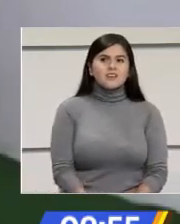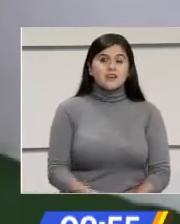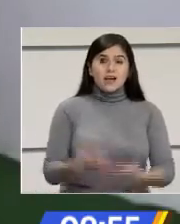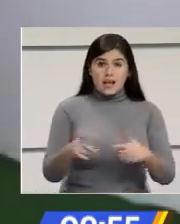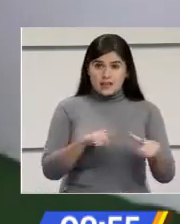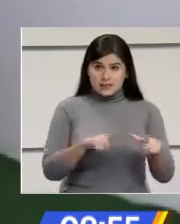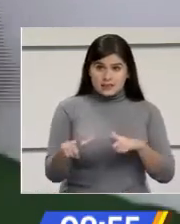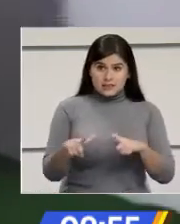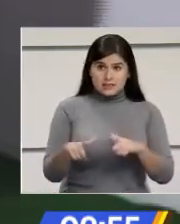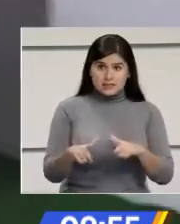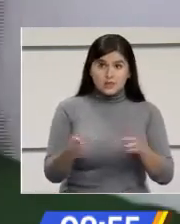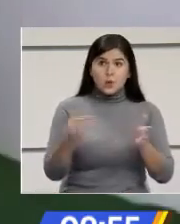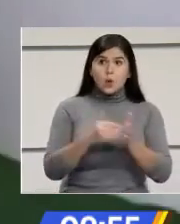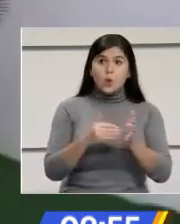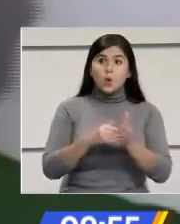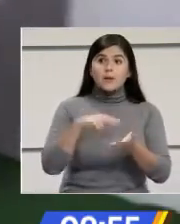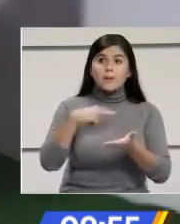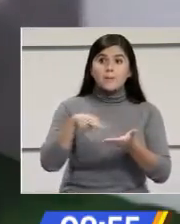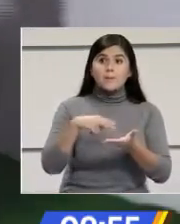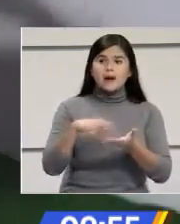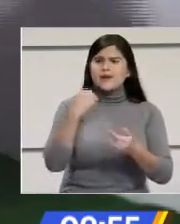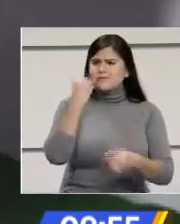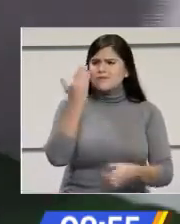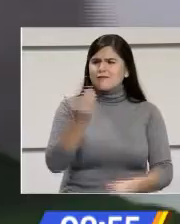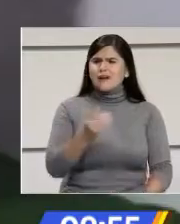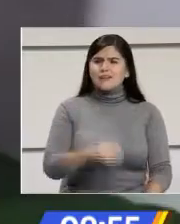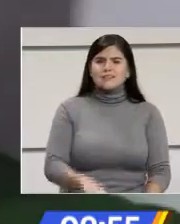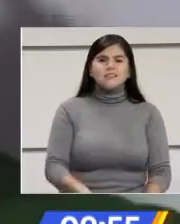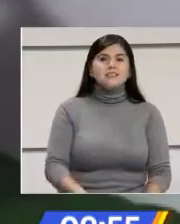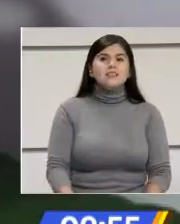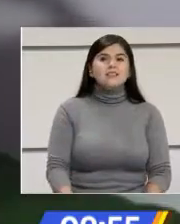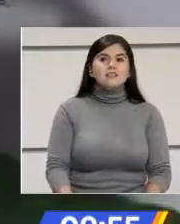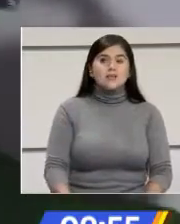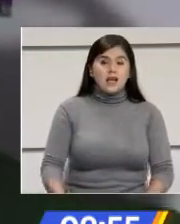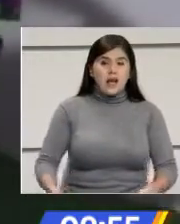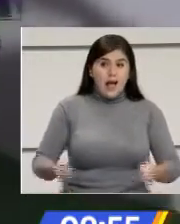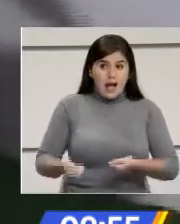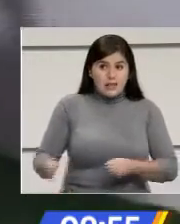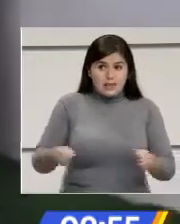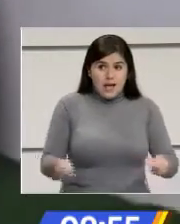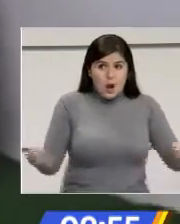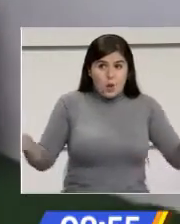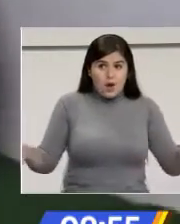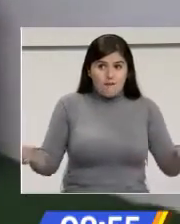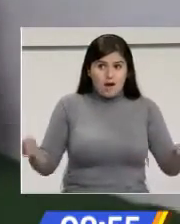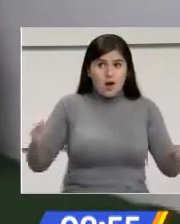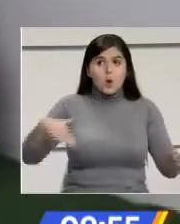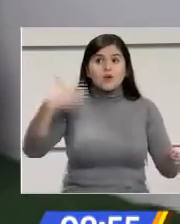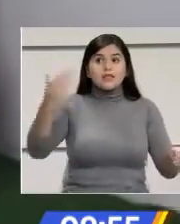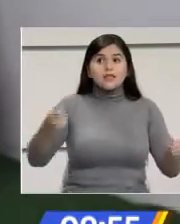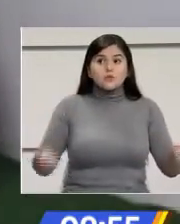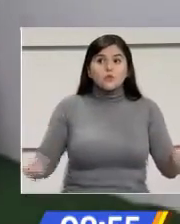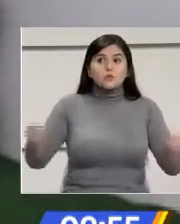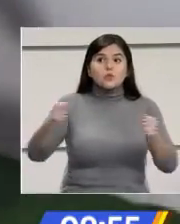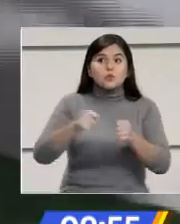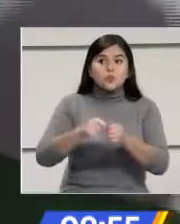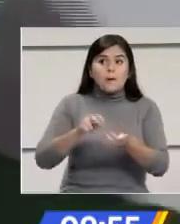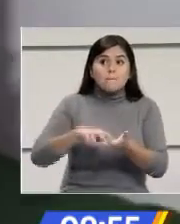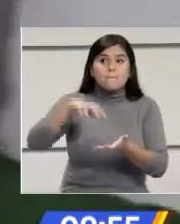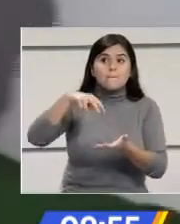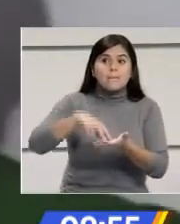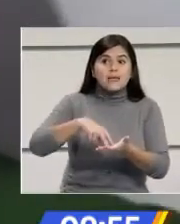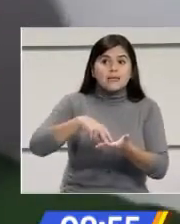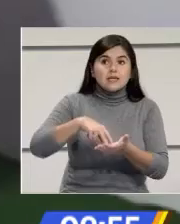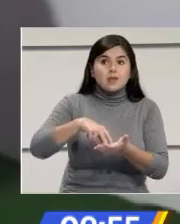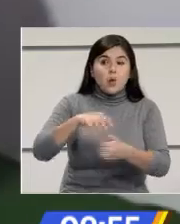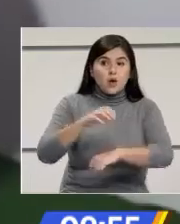Listo, vamos a ver otra vez. Facilísimo, Carolina. Sostenemos las enaguas abajo. para luego irnos con el brinco del sapo y dándole las